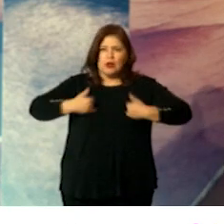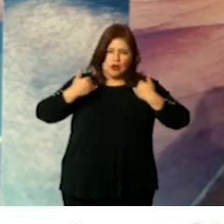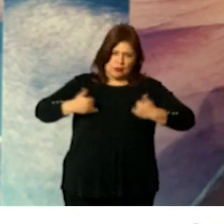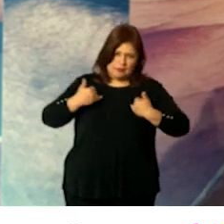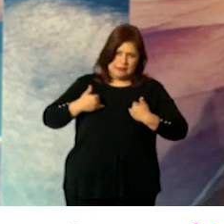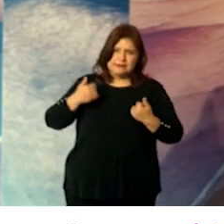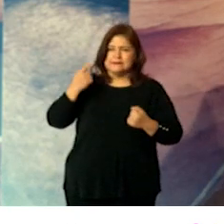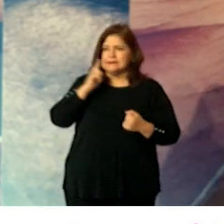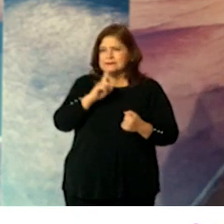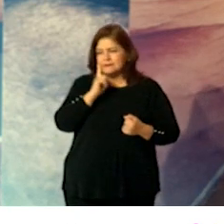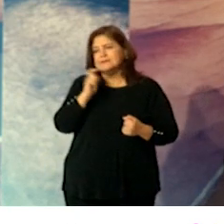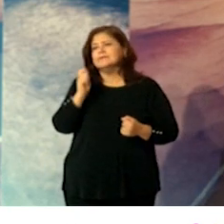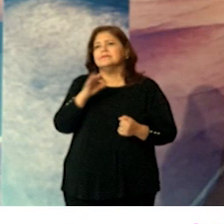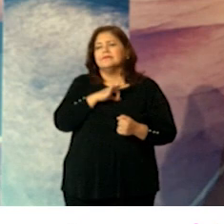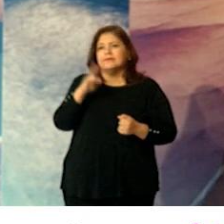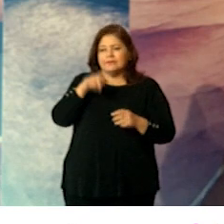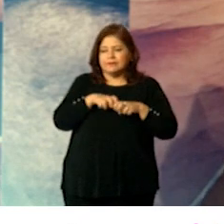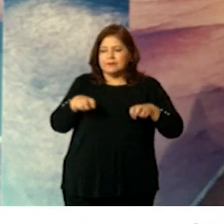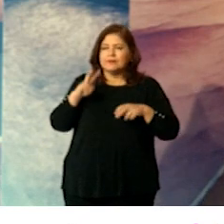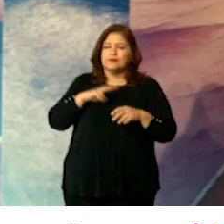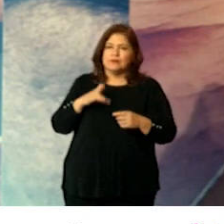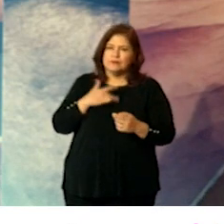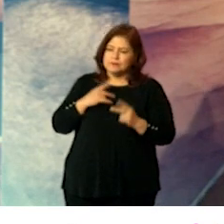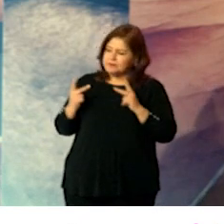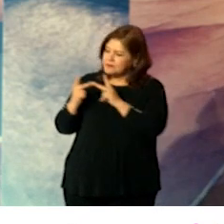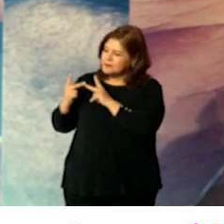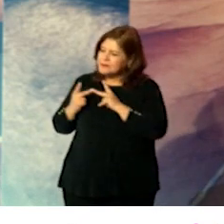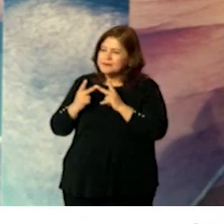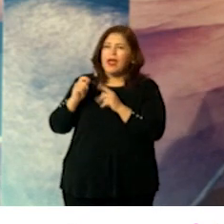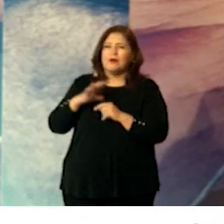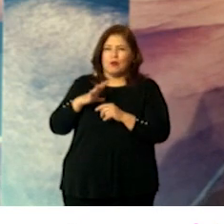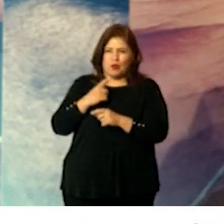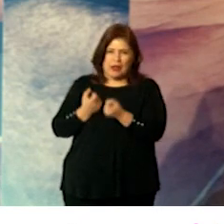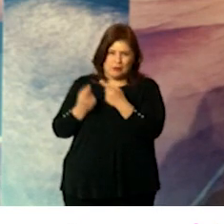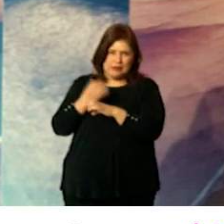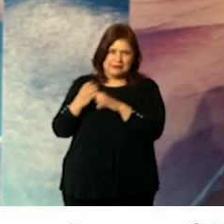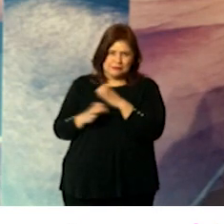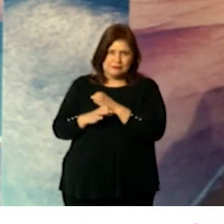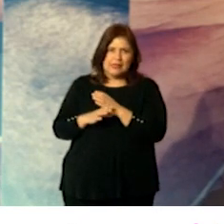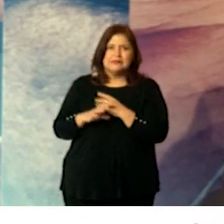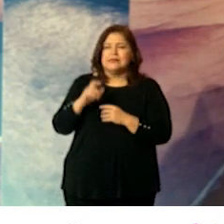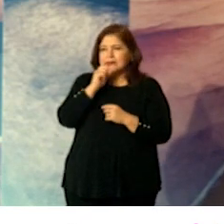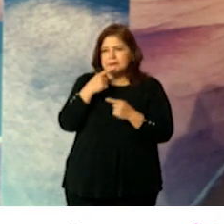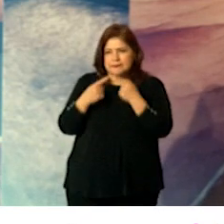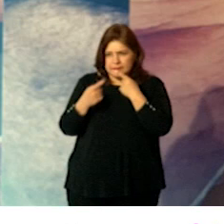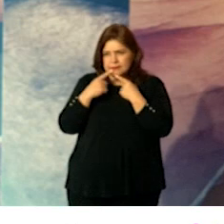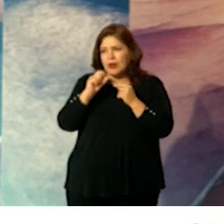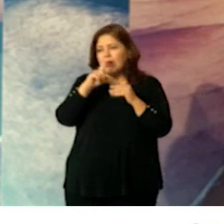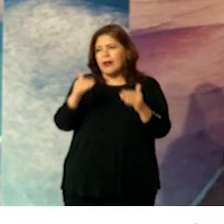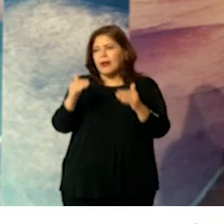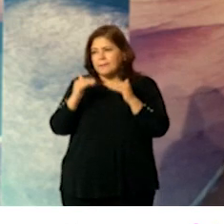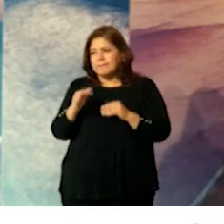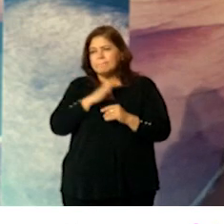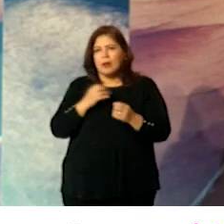panel diverso, tenemos varias cosas en común. En este diálogo vamos a ir explorando y también, bueno, posteriormente pasar a un